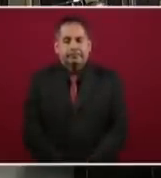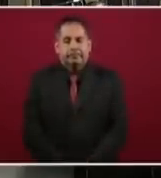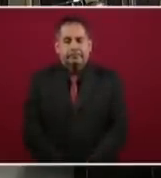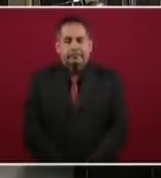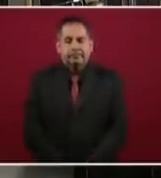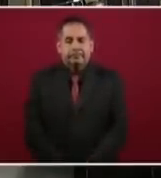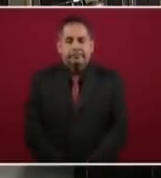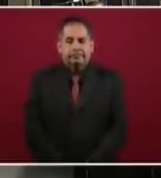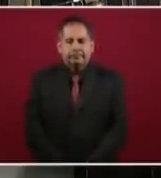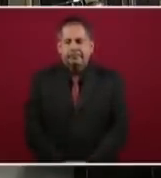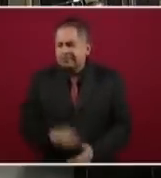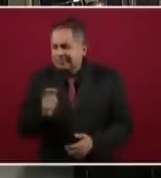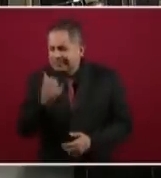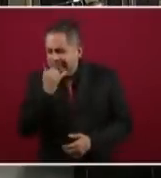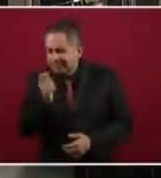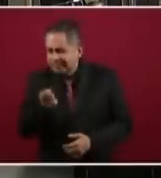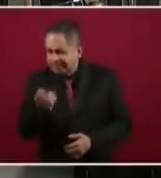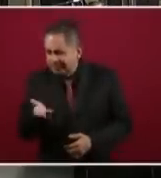¿De la?